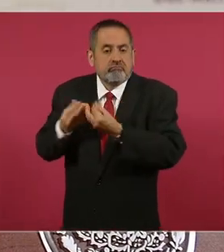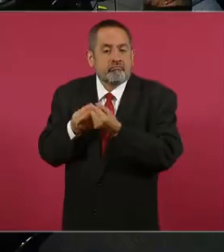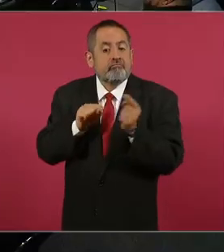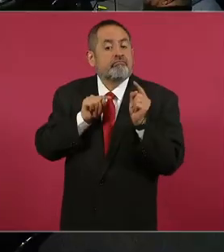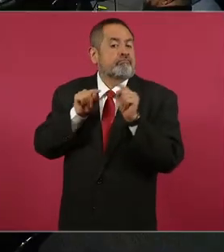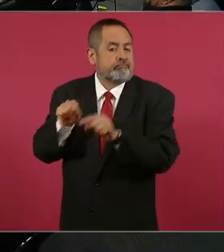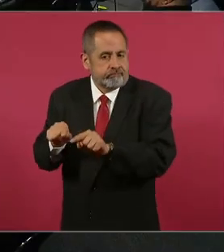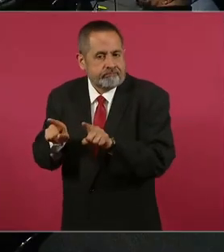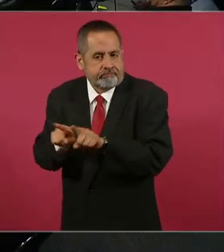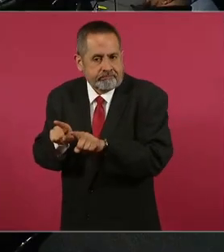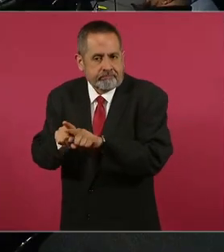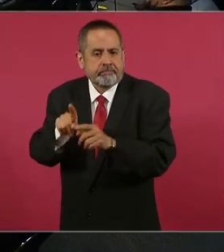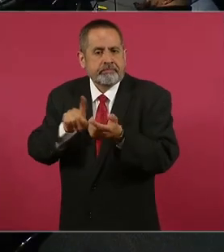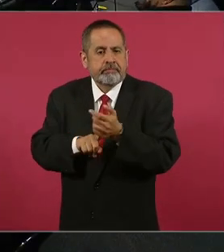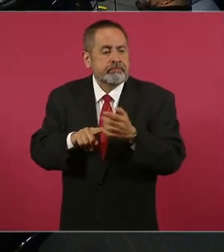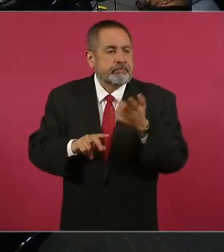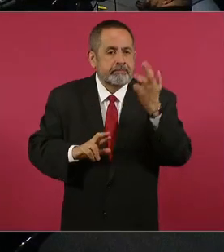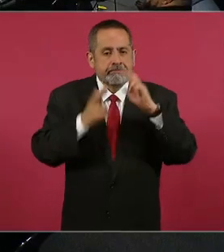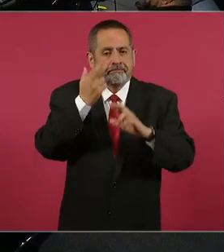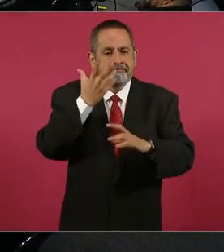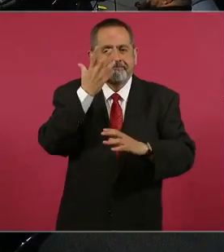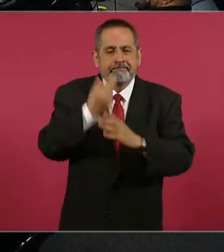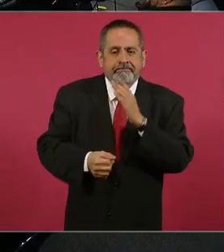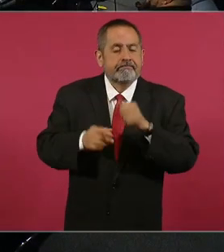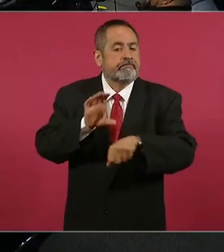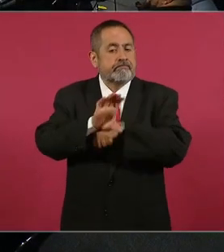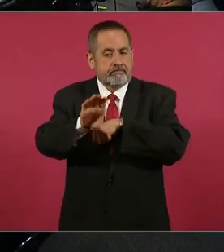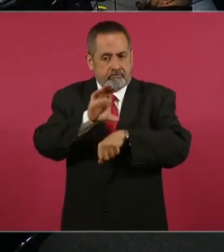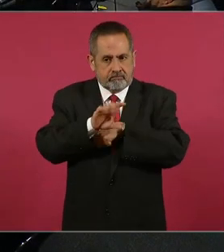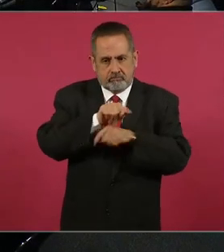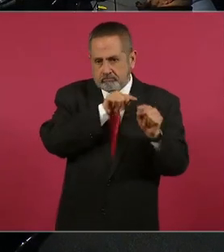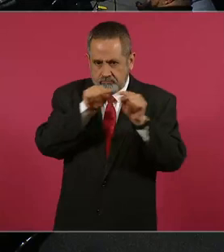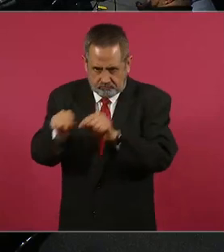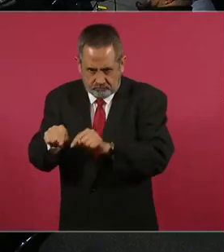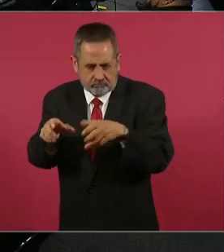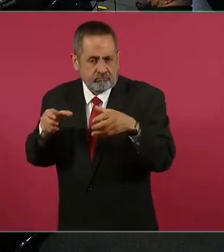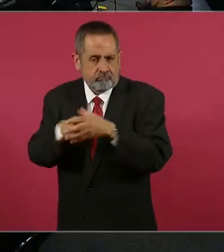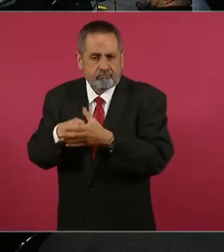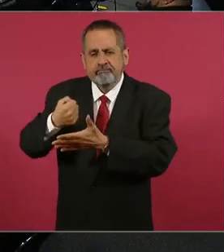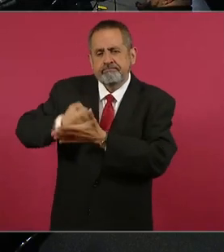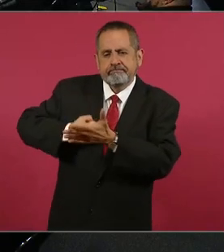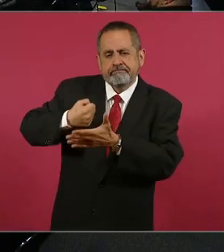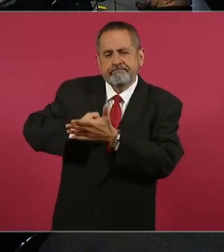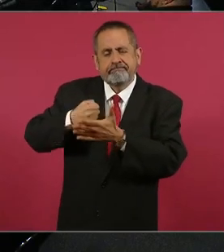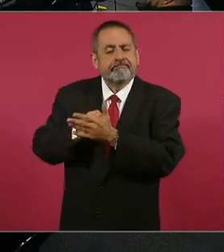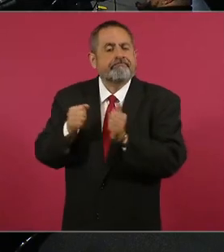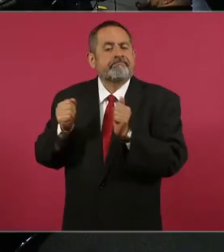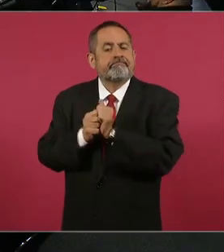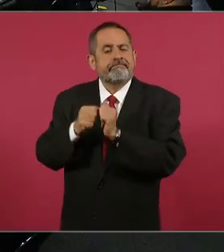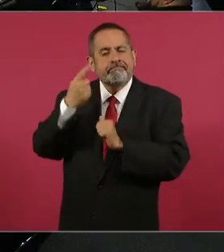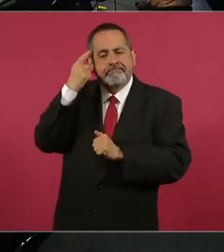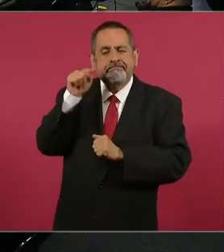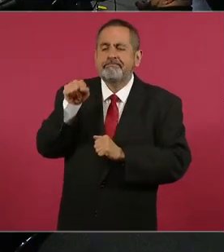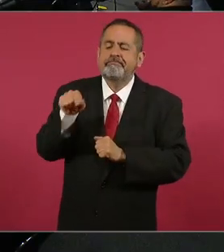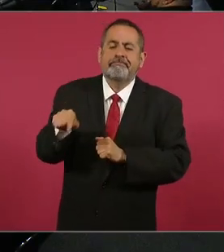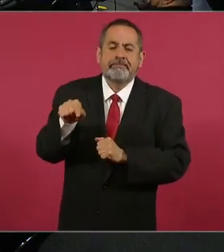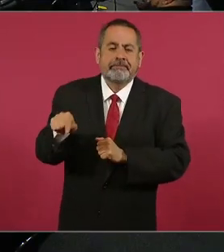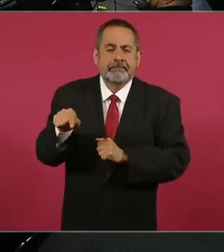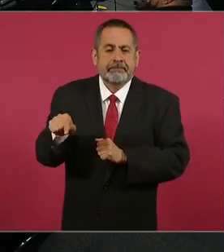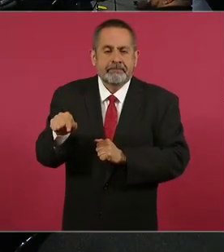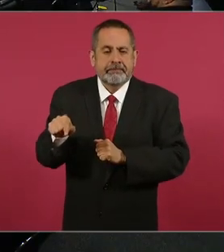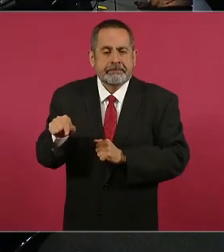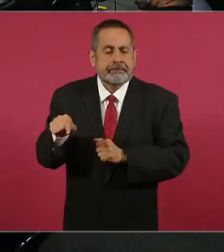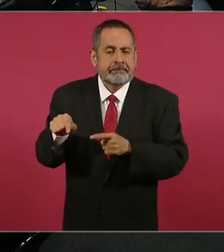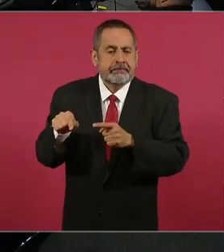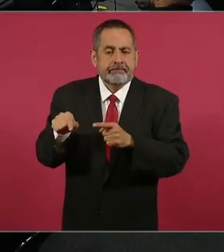llegaban también revolucionarios colombianos que luchaban para que no